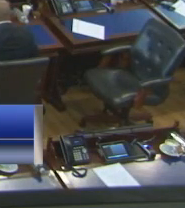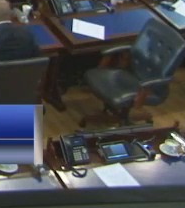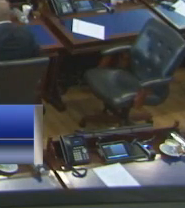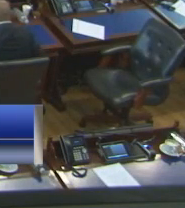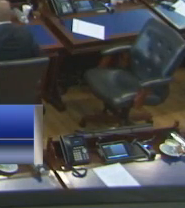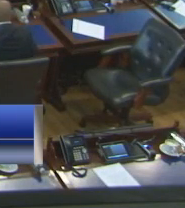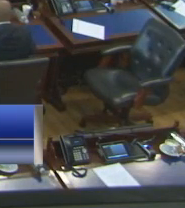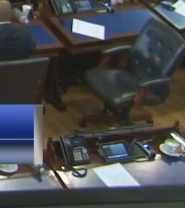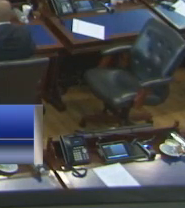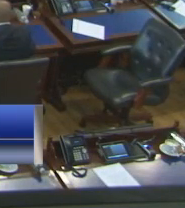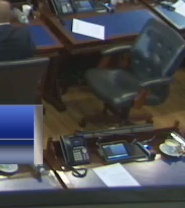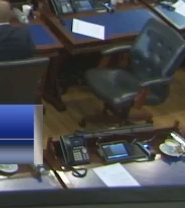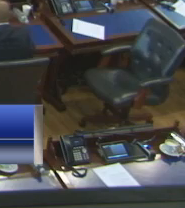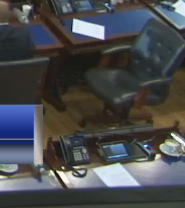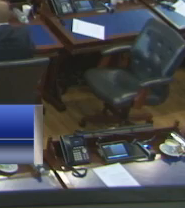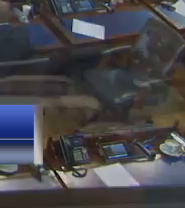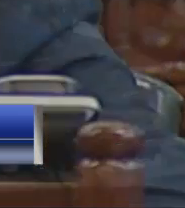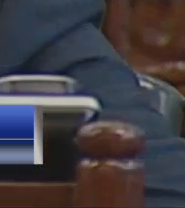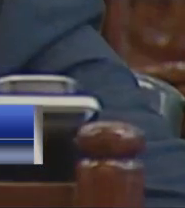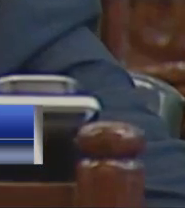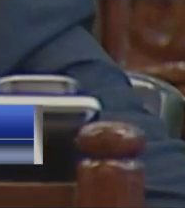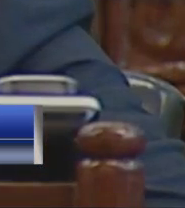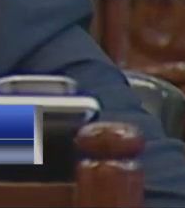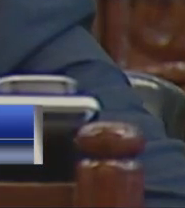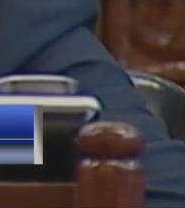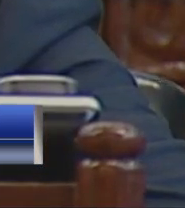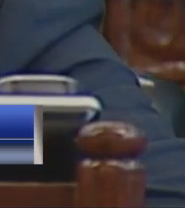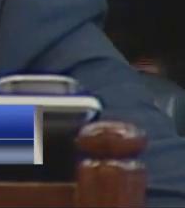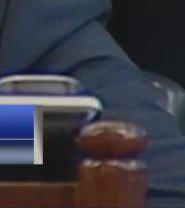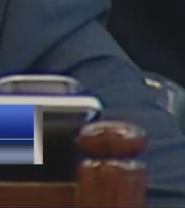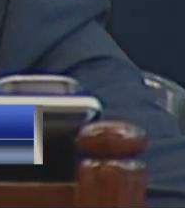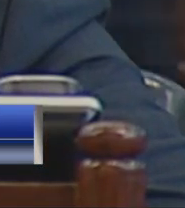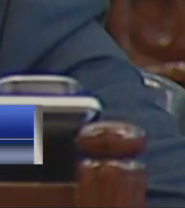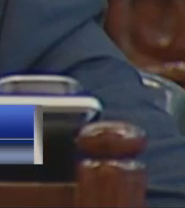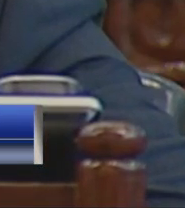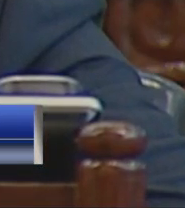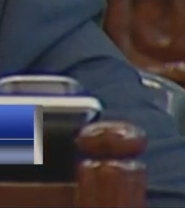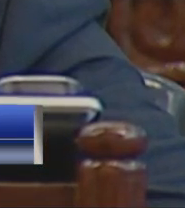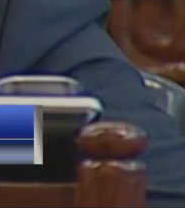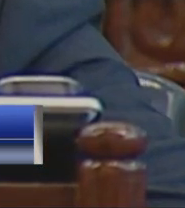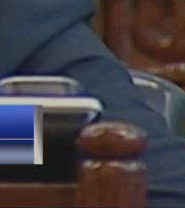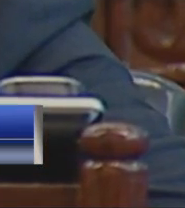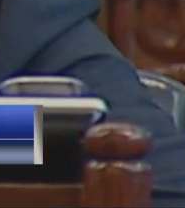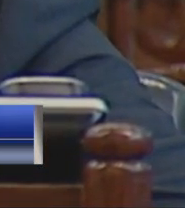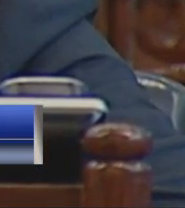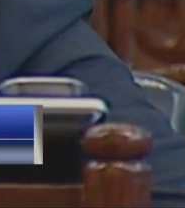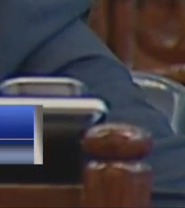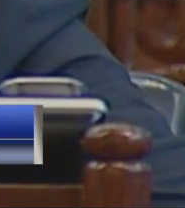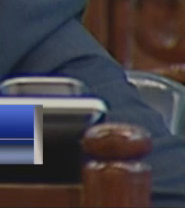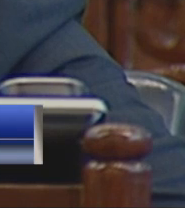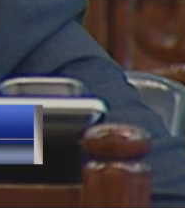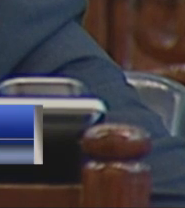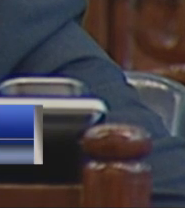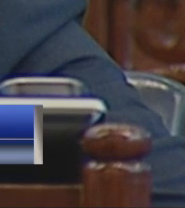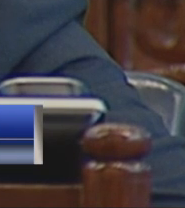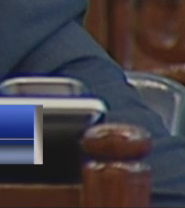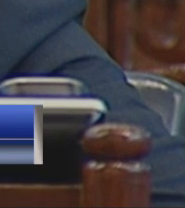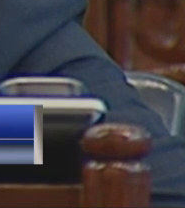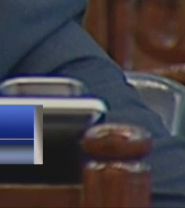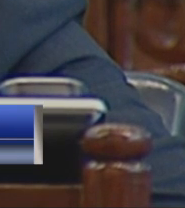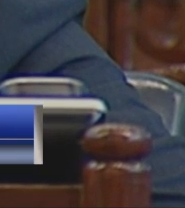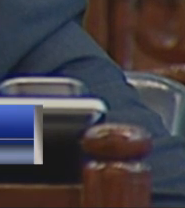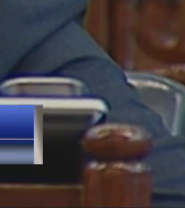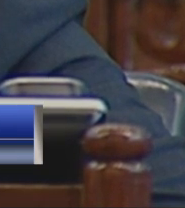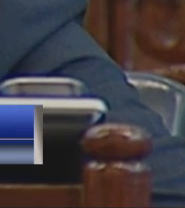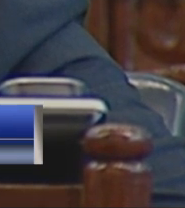Con gusto, presidente. Facultad del Ministerio de Salud, artículo 10. El Ministerio de Salud tiene la facultad para realizar inspecciones sanitarias en la infraestructura e instalaciones